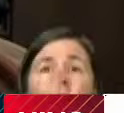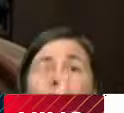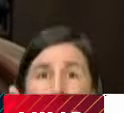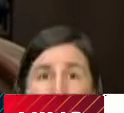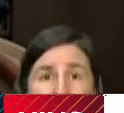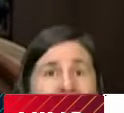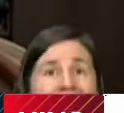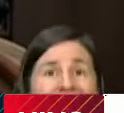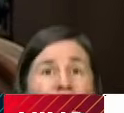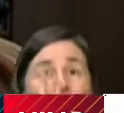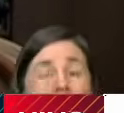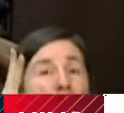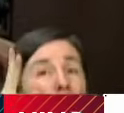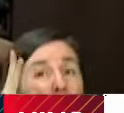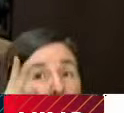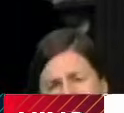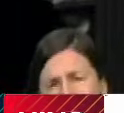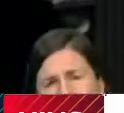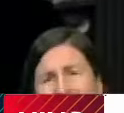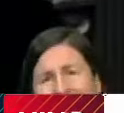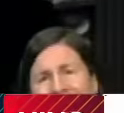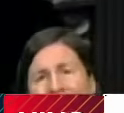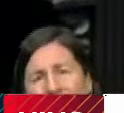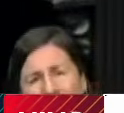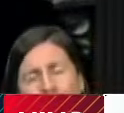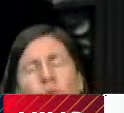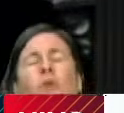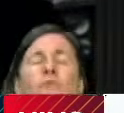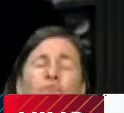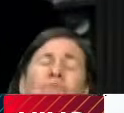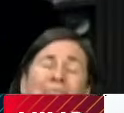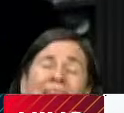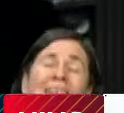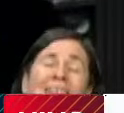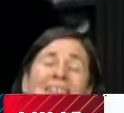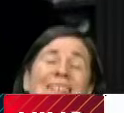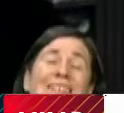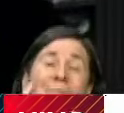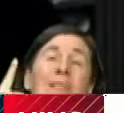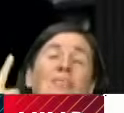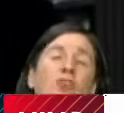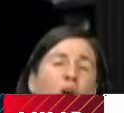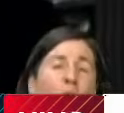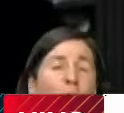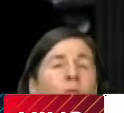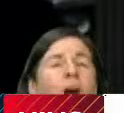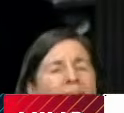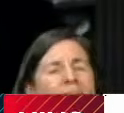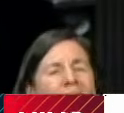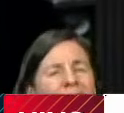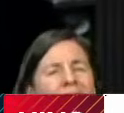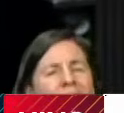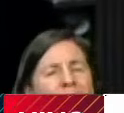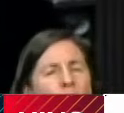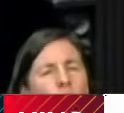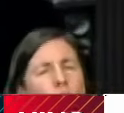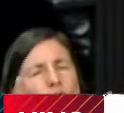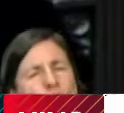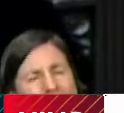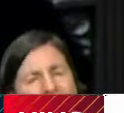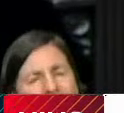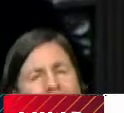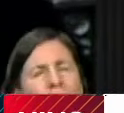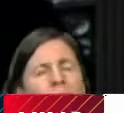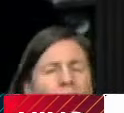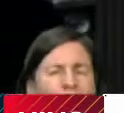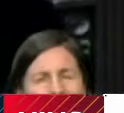sí ha estado históricamente. Pero tiene diputados propios desde 2025. 25, 27. Está bien. Pero no. Perdón, lo que